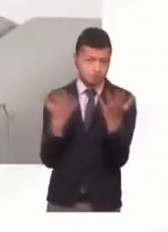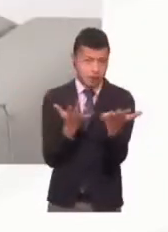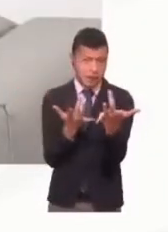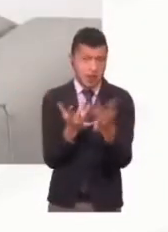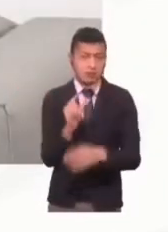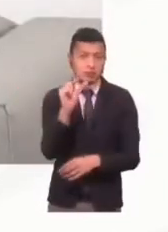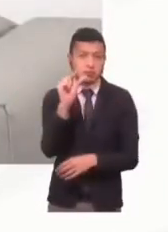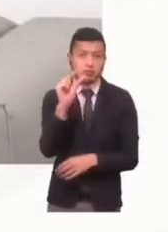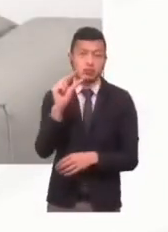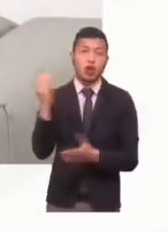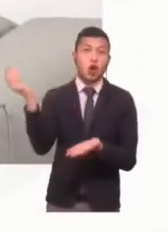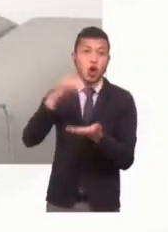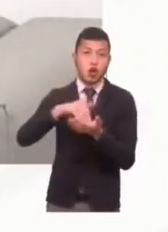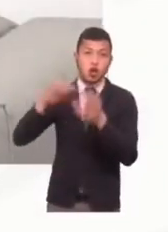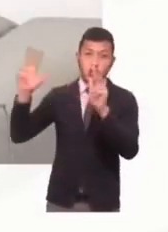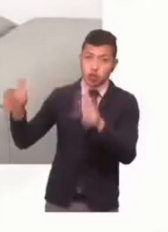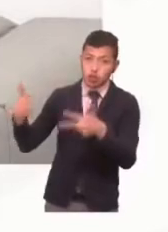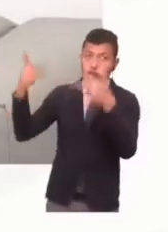Gracias.